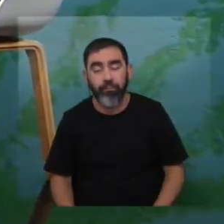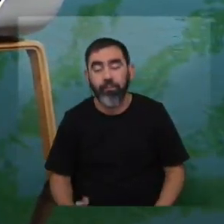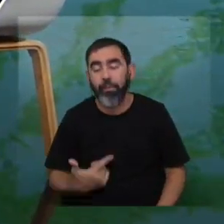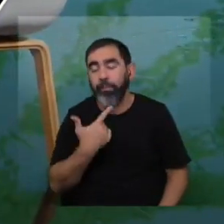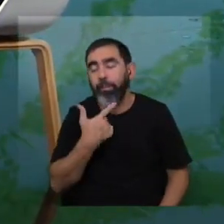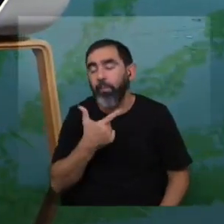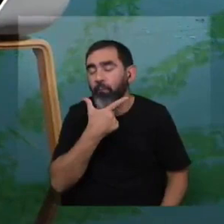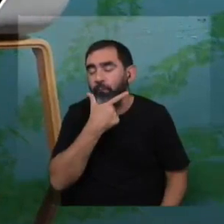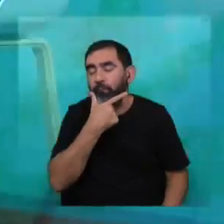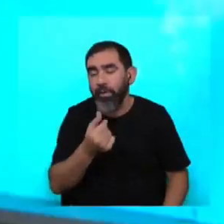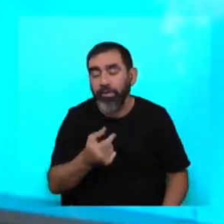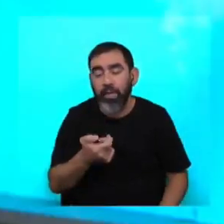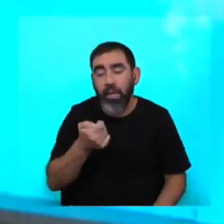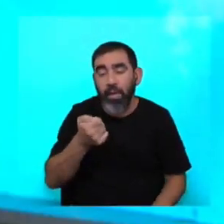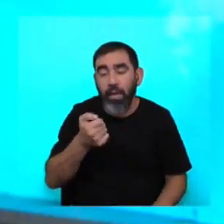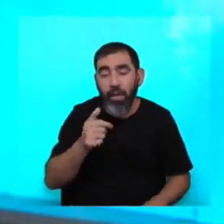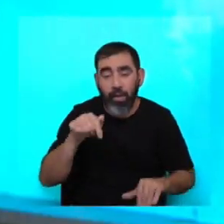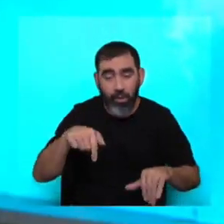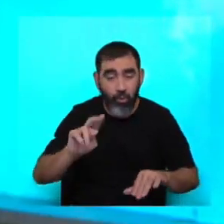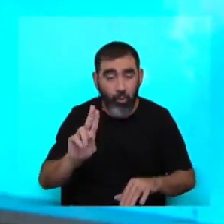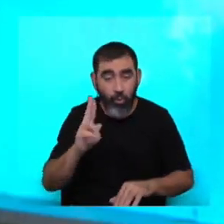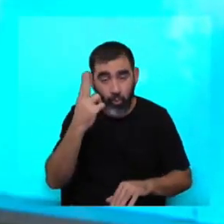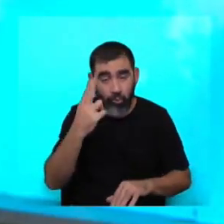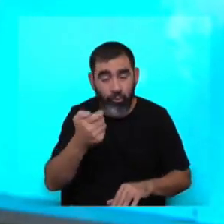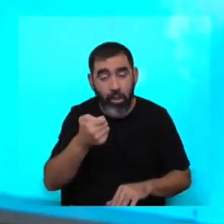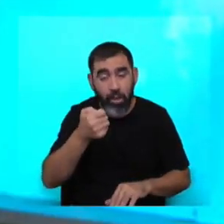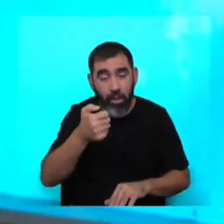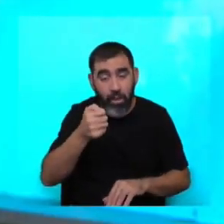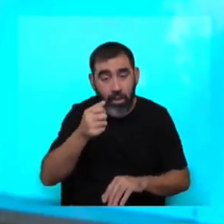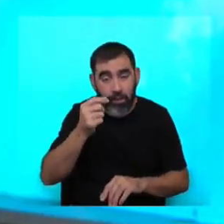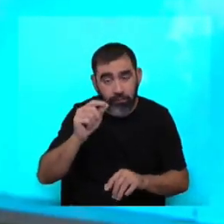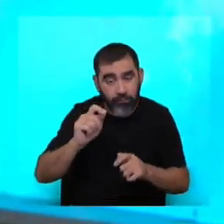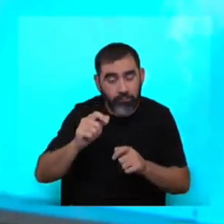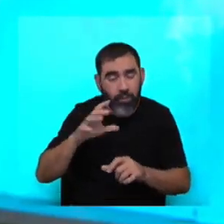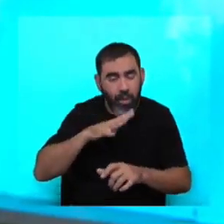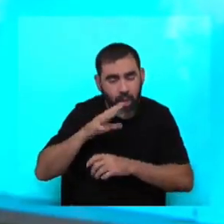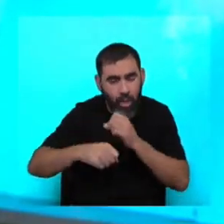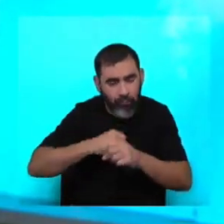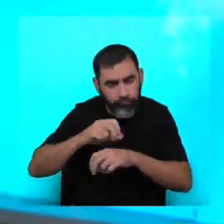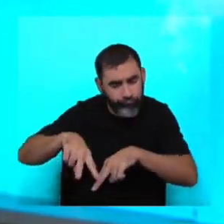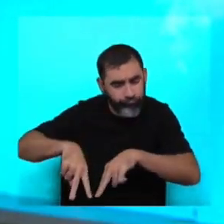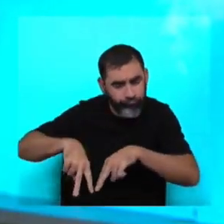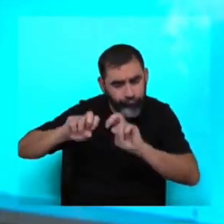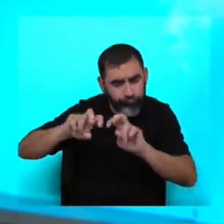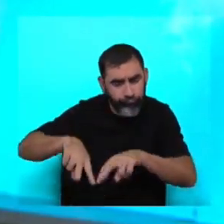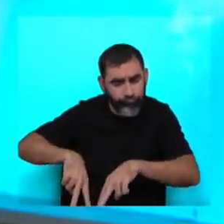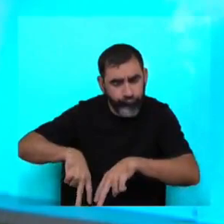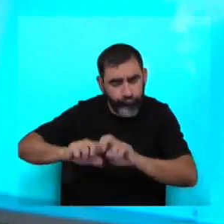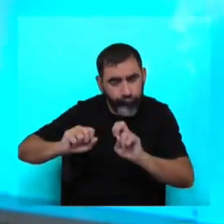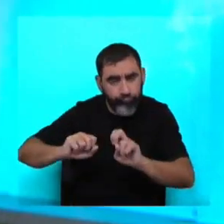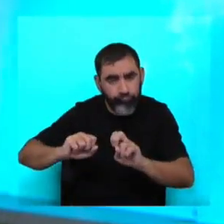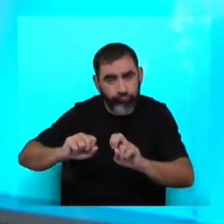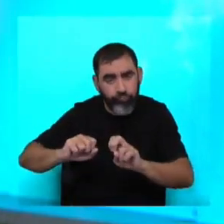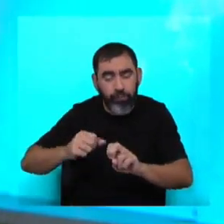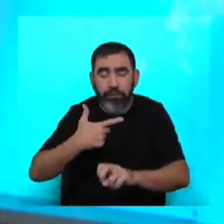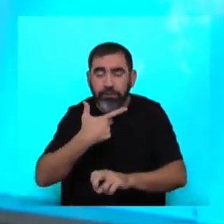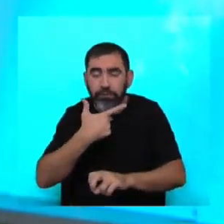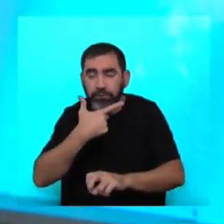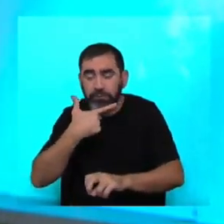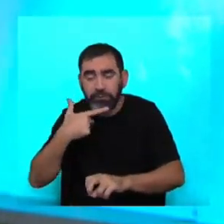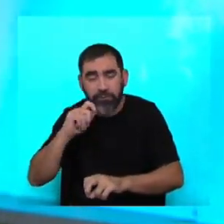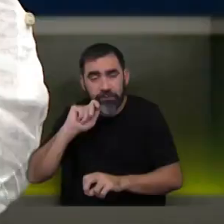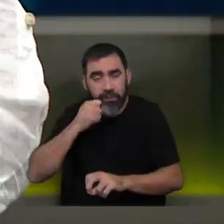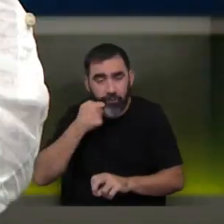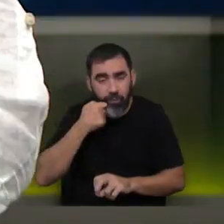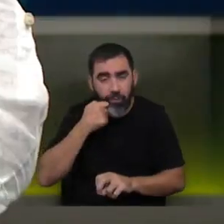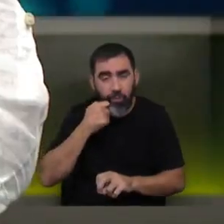muy uruguayo, el arroz. El arroz, ¿No? El arroz fue sometido a muchas décadas de investigación donde se elegía seguramente sabor,